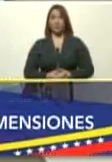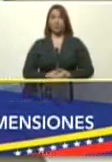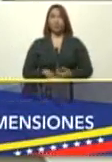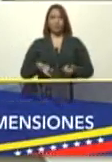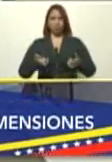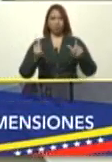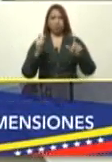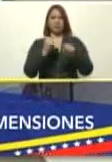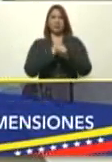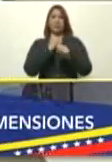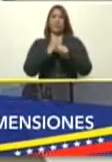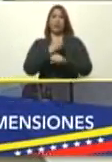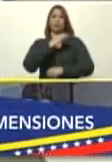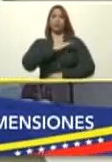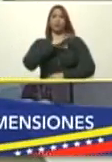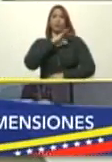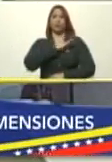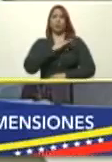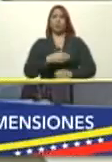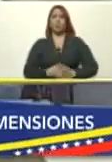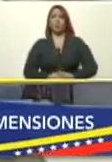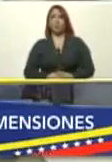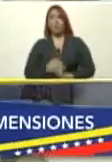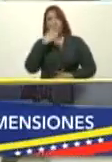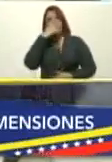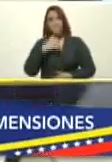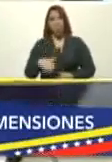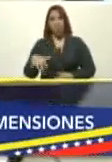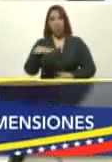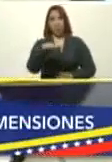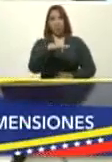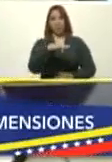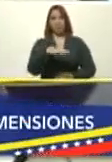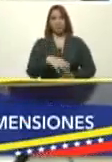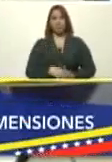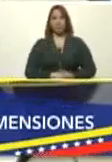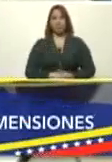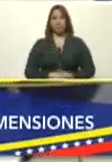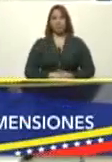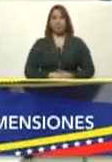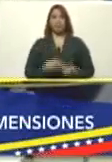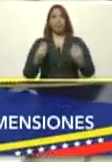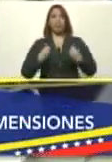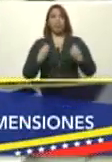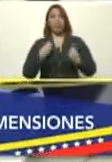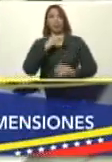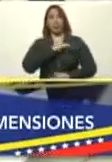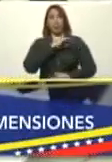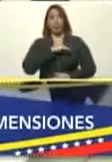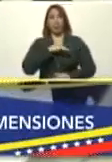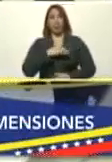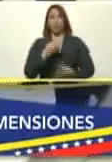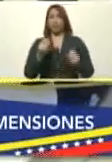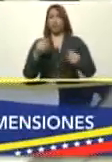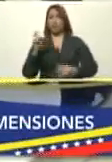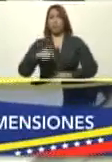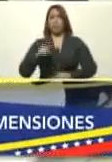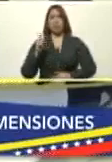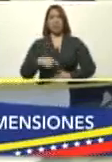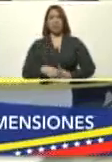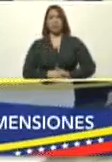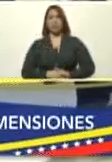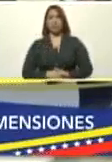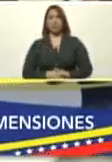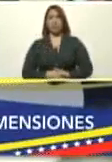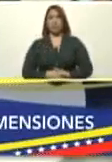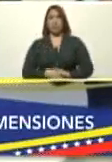permitir la labor social del pueblo, la vida social tan necesaria,